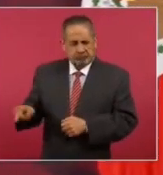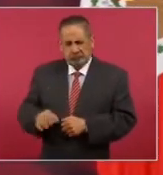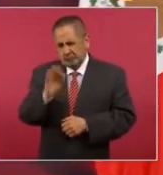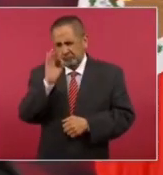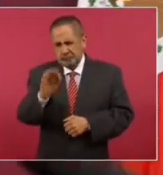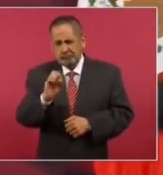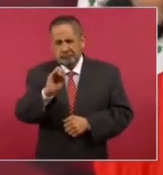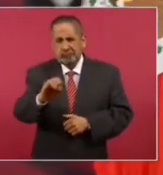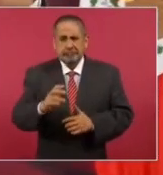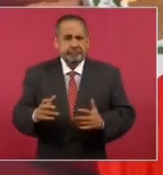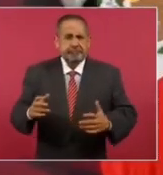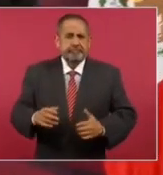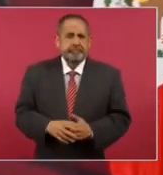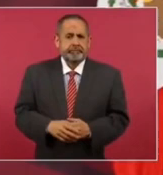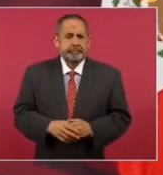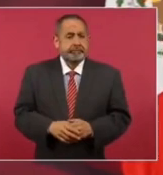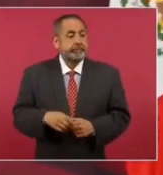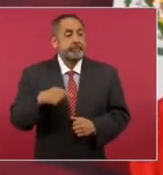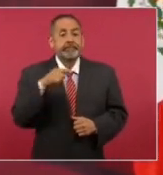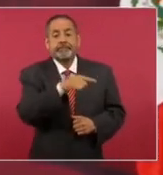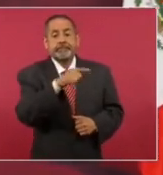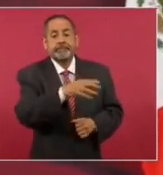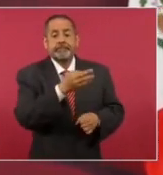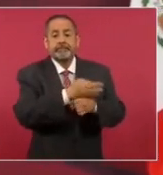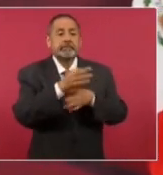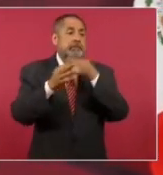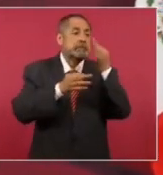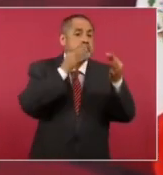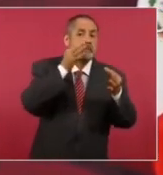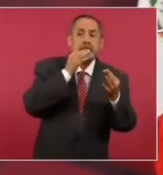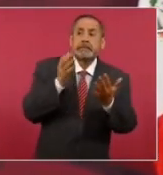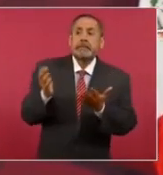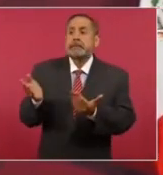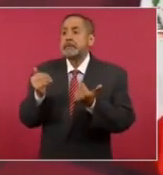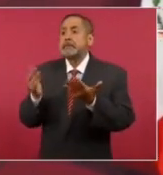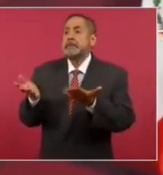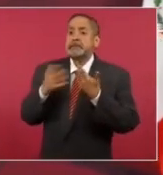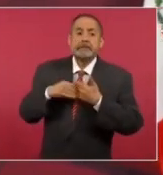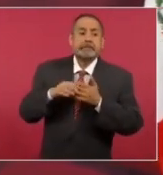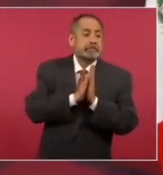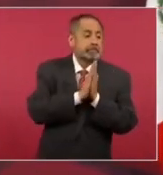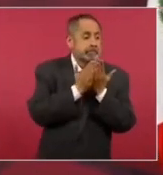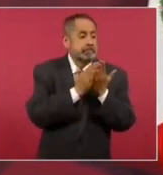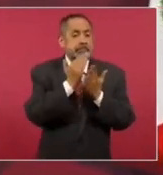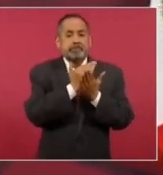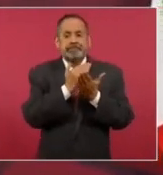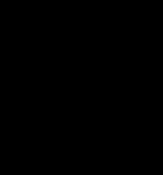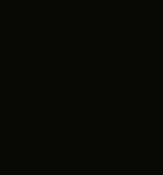están en campaña y hacen sus libros